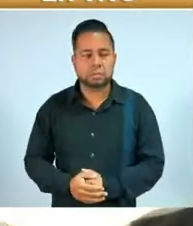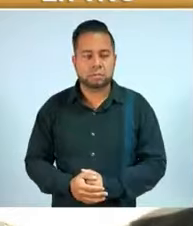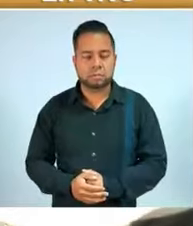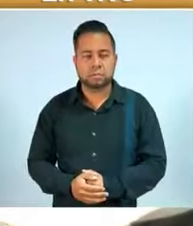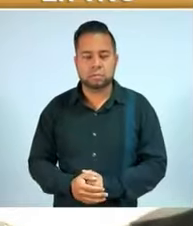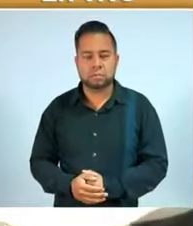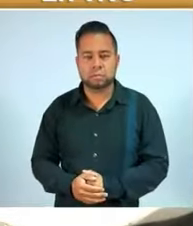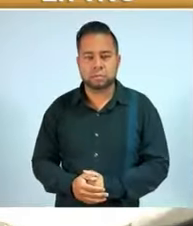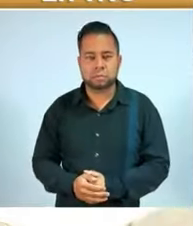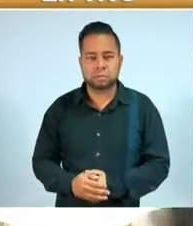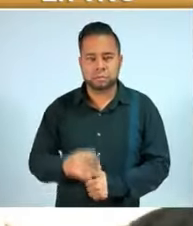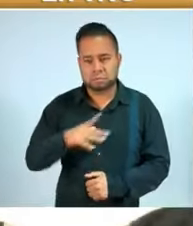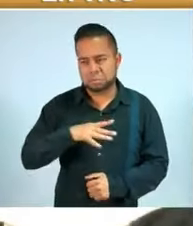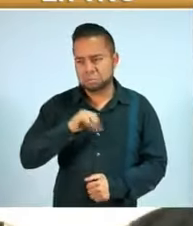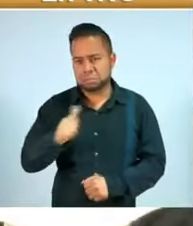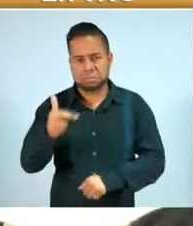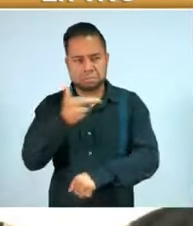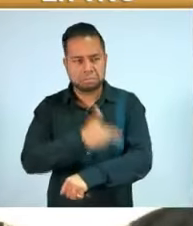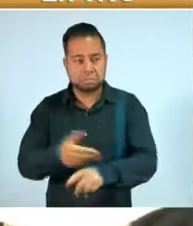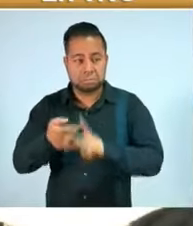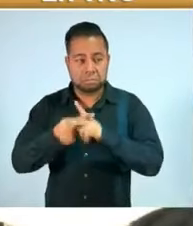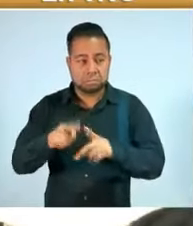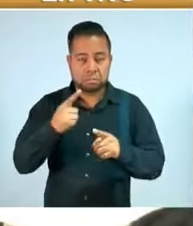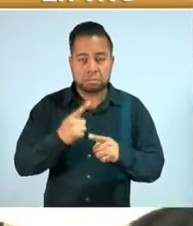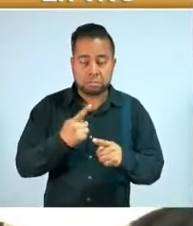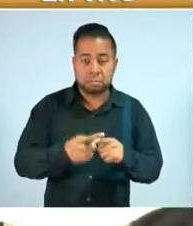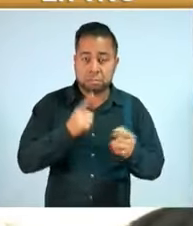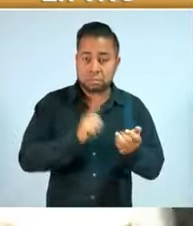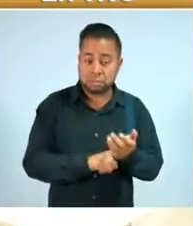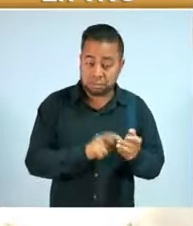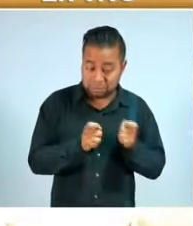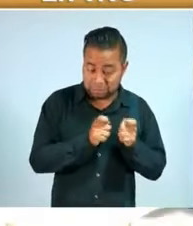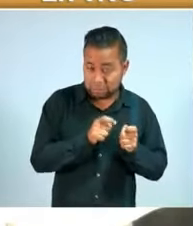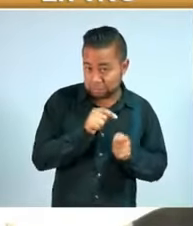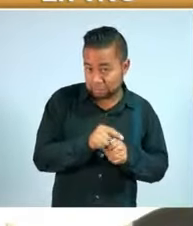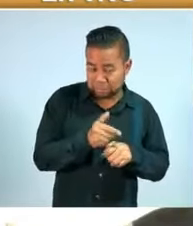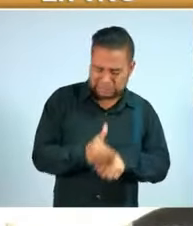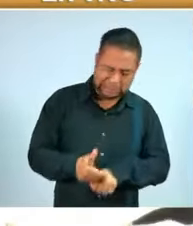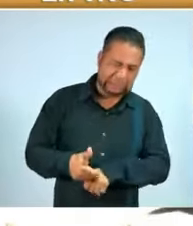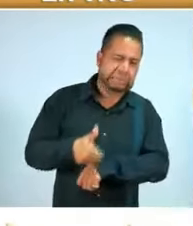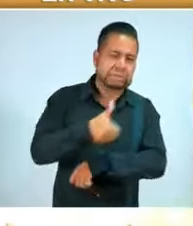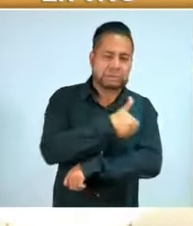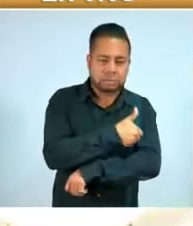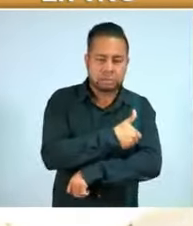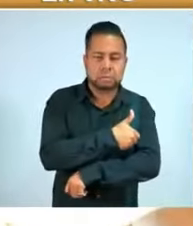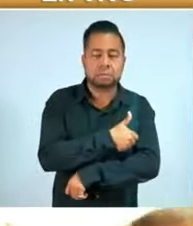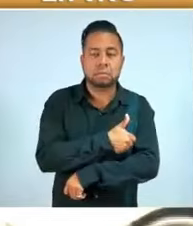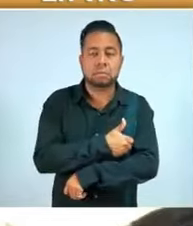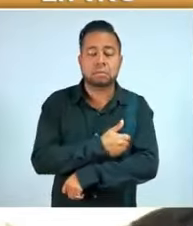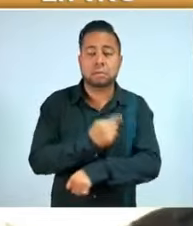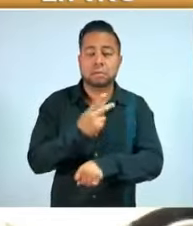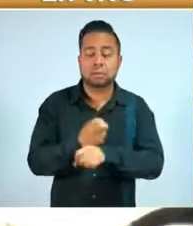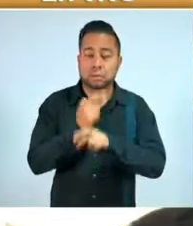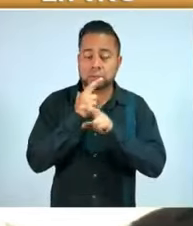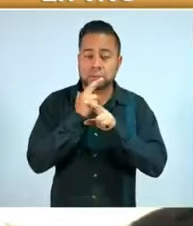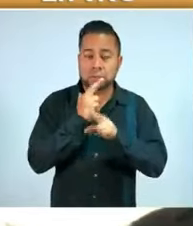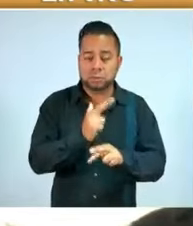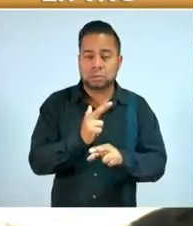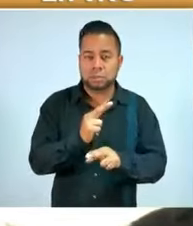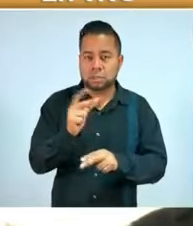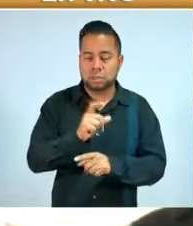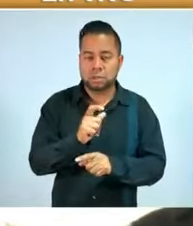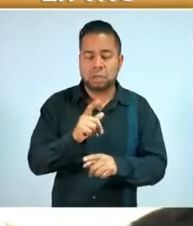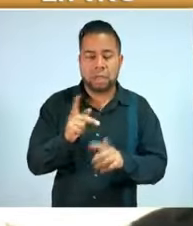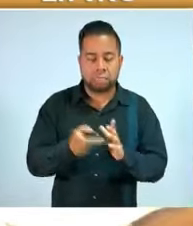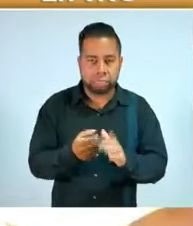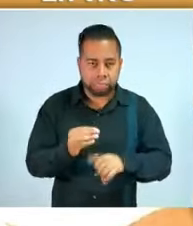Y estaba otro procedimiento iniciado por el órgano de control interno desde antes. Y hay una segunda resolución que, al haber